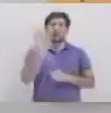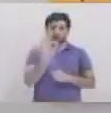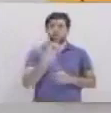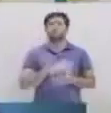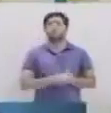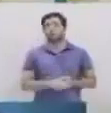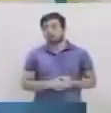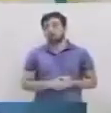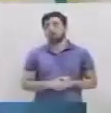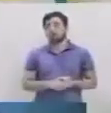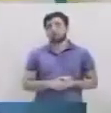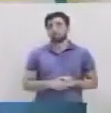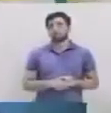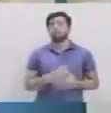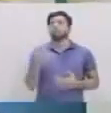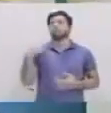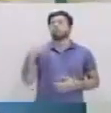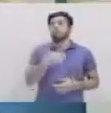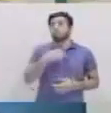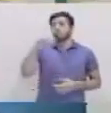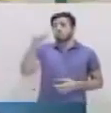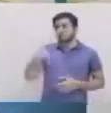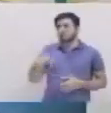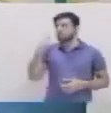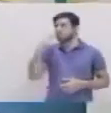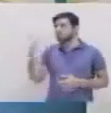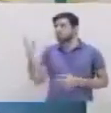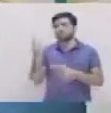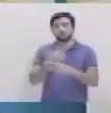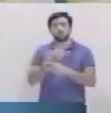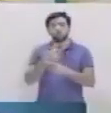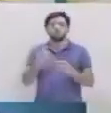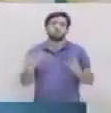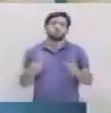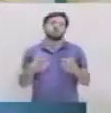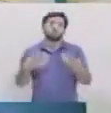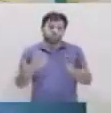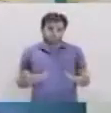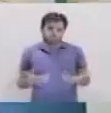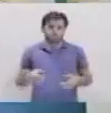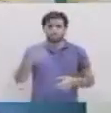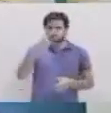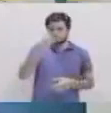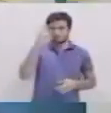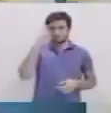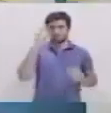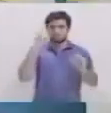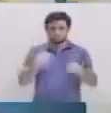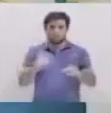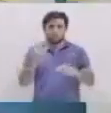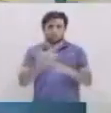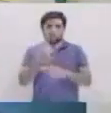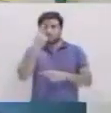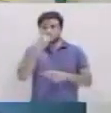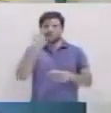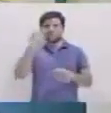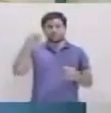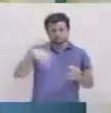Bueno, ¿qué función trigonométrica podemos utilizar aquí para recordar en casa? Puedes utilizar